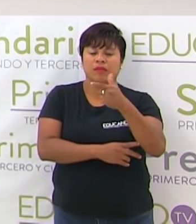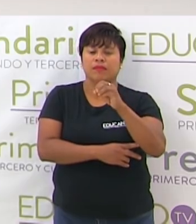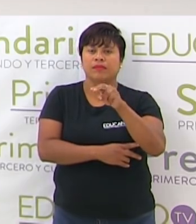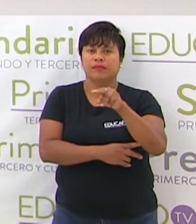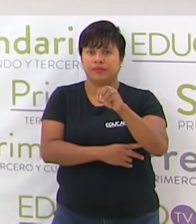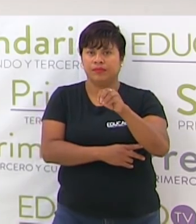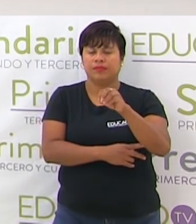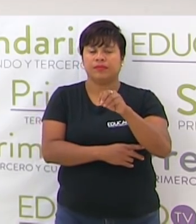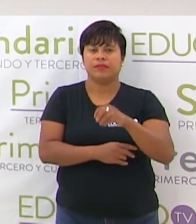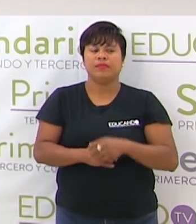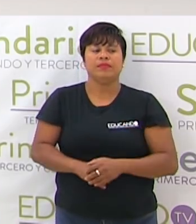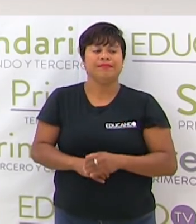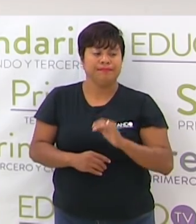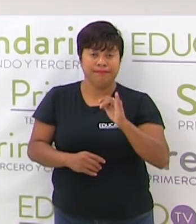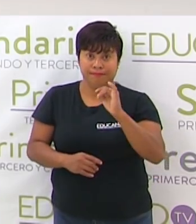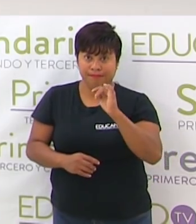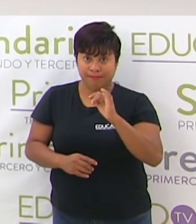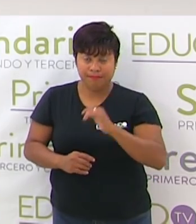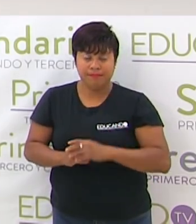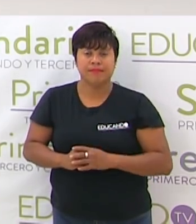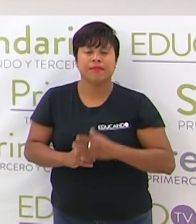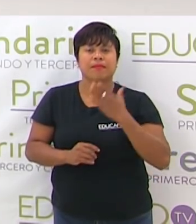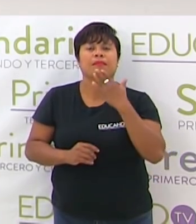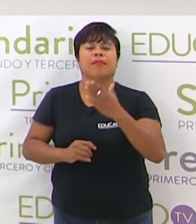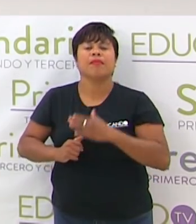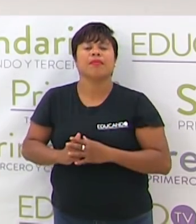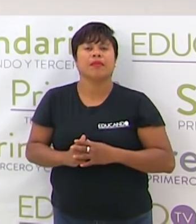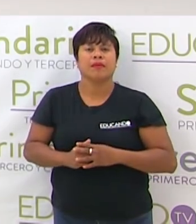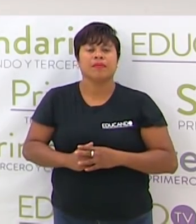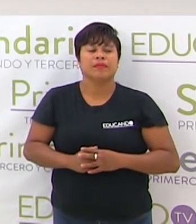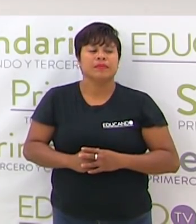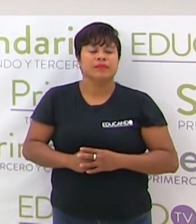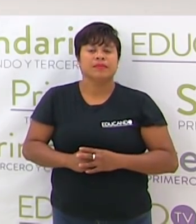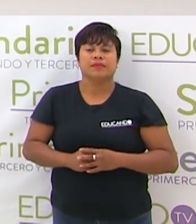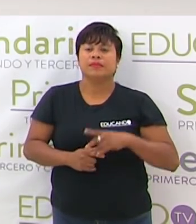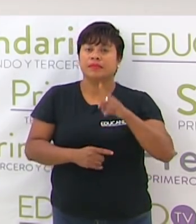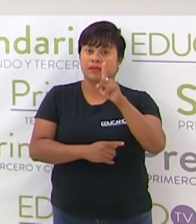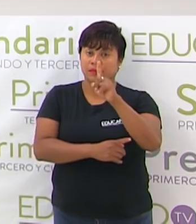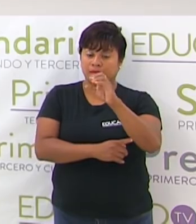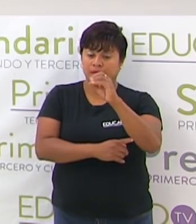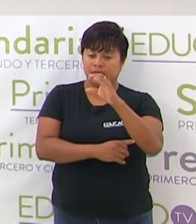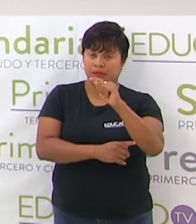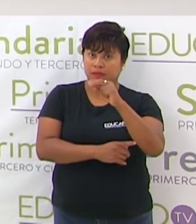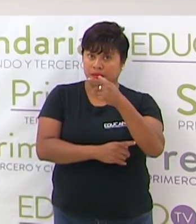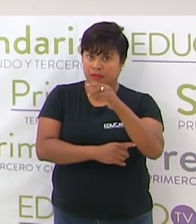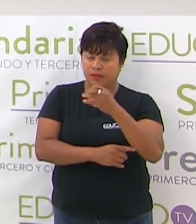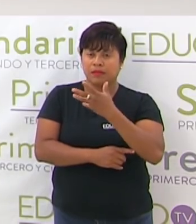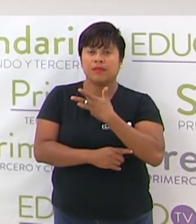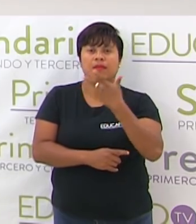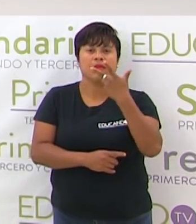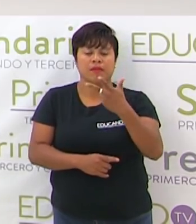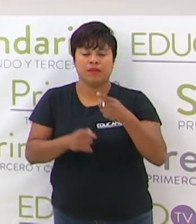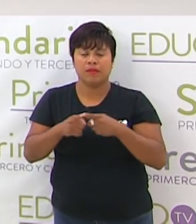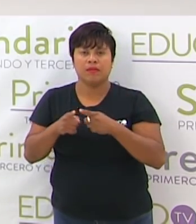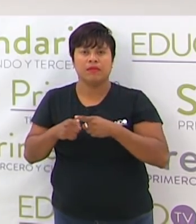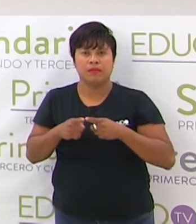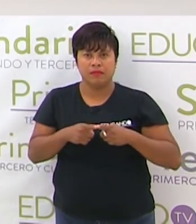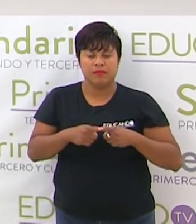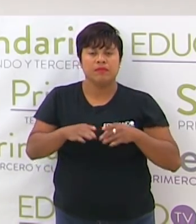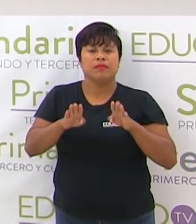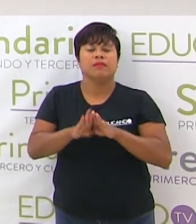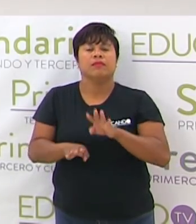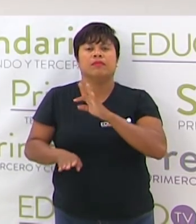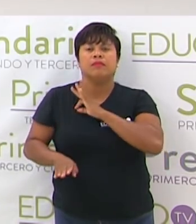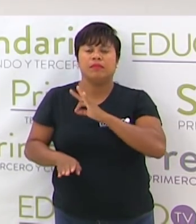octágono. ¿Sí? Bien. Un octágono tiene 8 lados, ¿verdad?